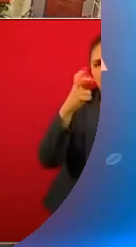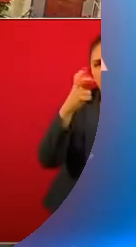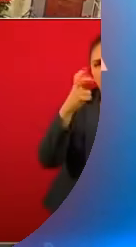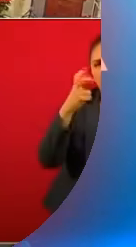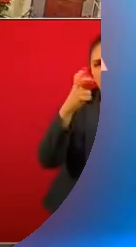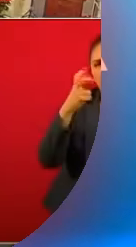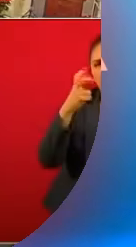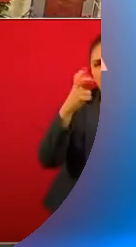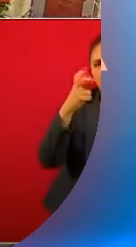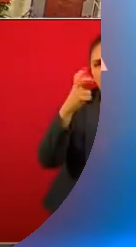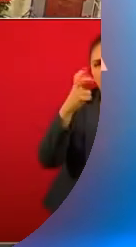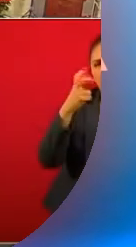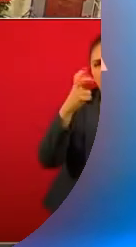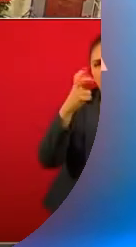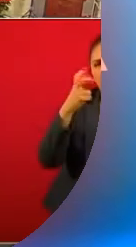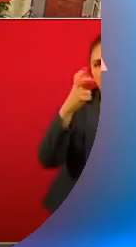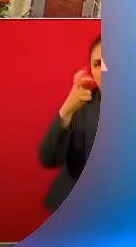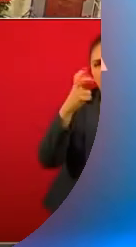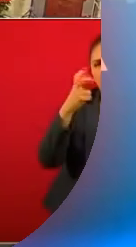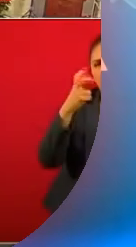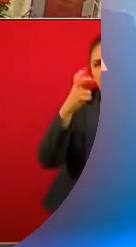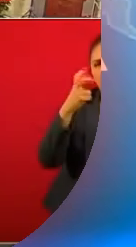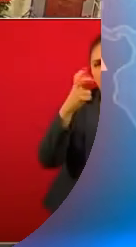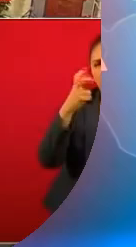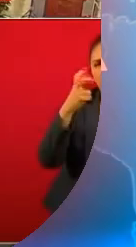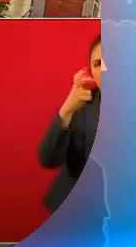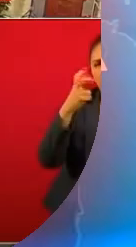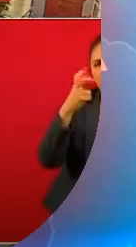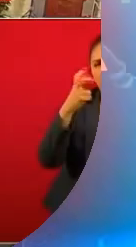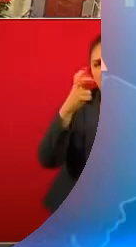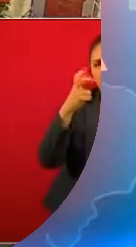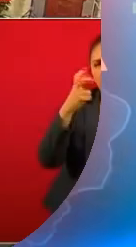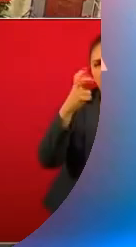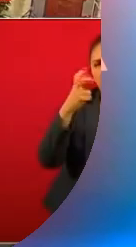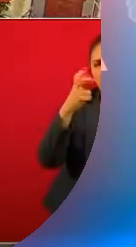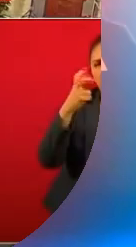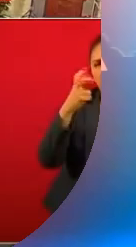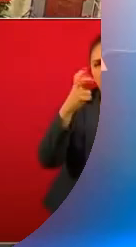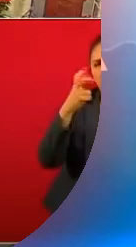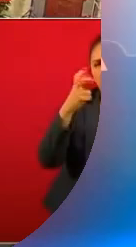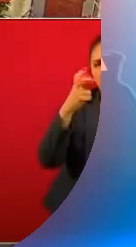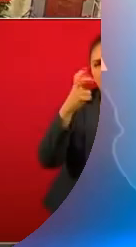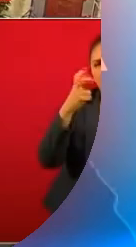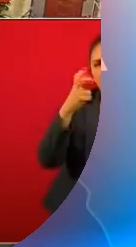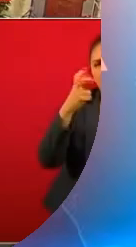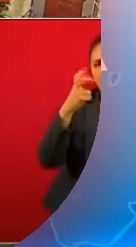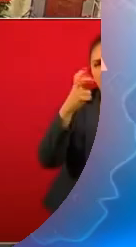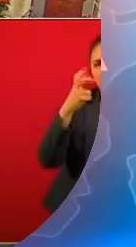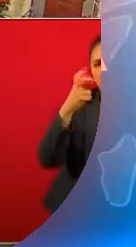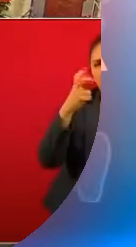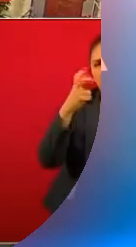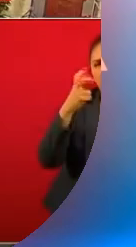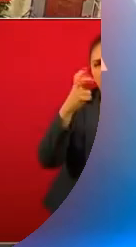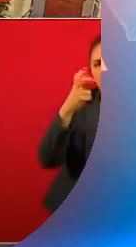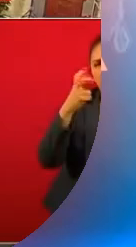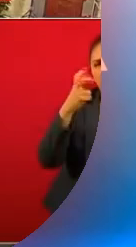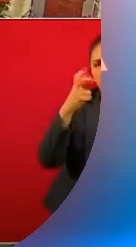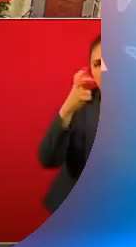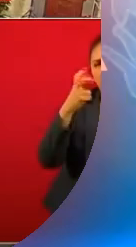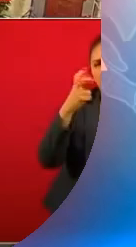dedicaban y qué es lo que extrañan y qué están por hacer? Vamos a darle play para que quede usted mejor